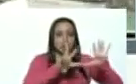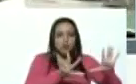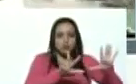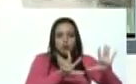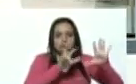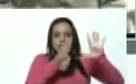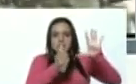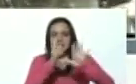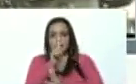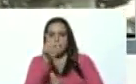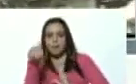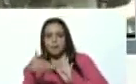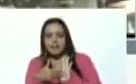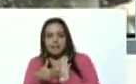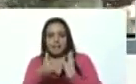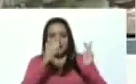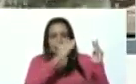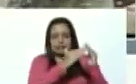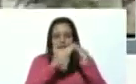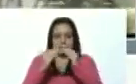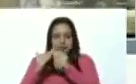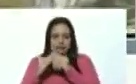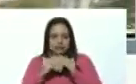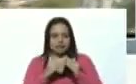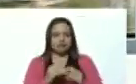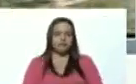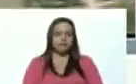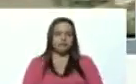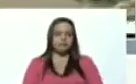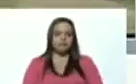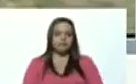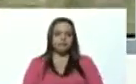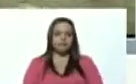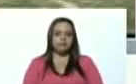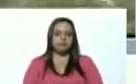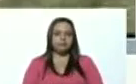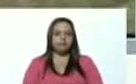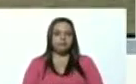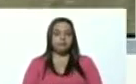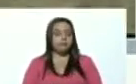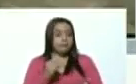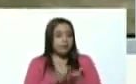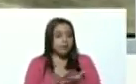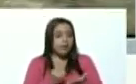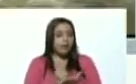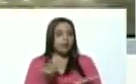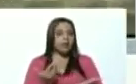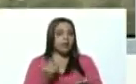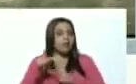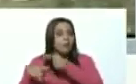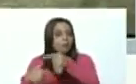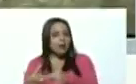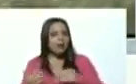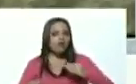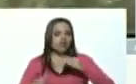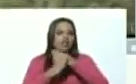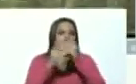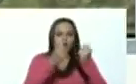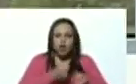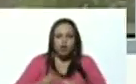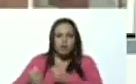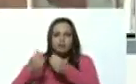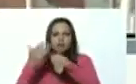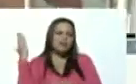861 mil viviendas. Luego vino, bueno, las afectaciones del bloqueo económico, de las